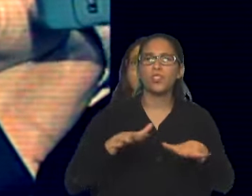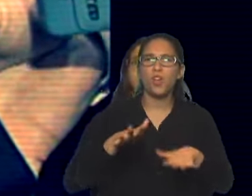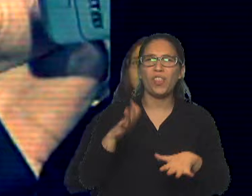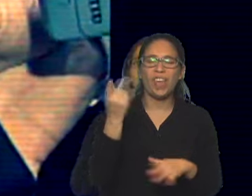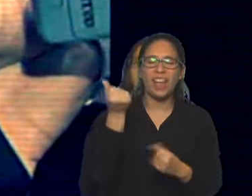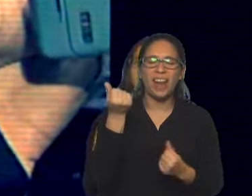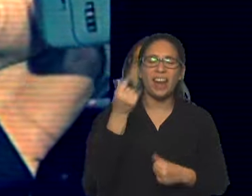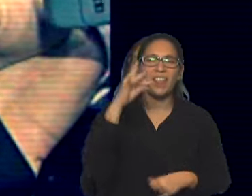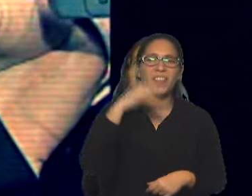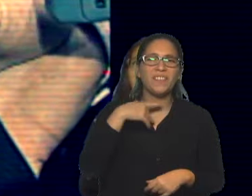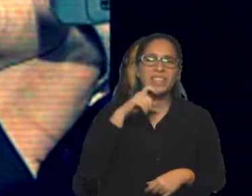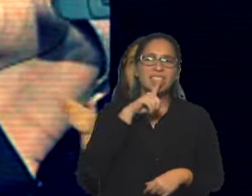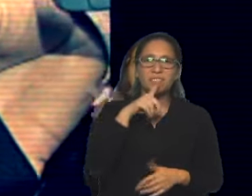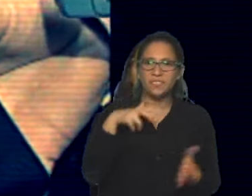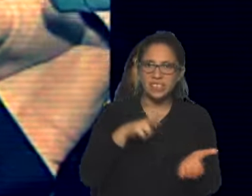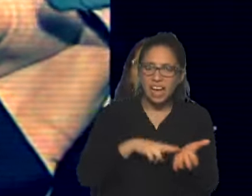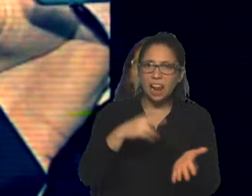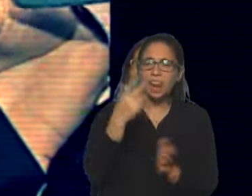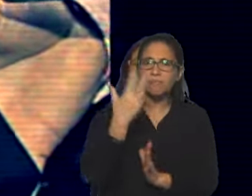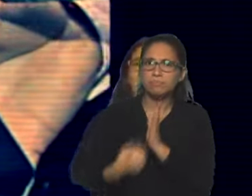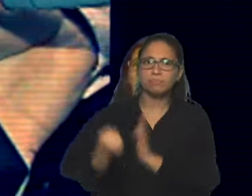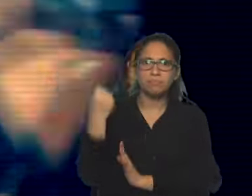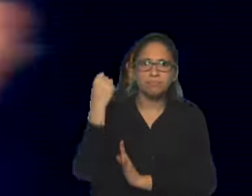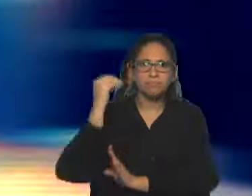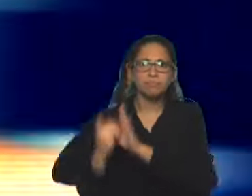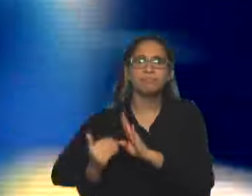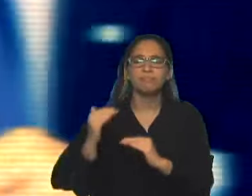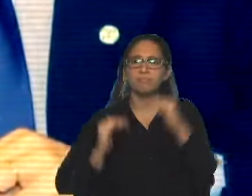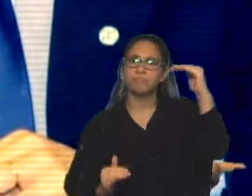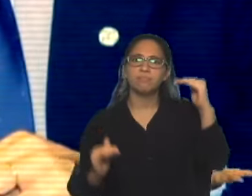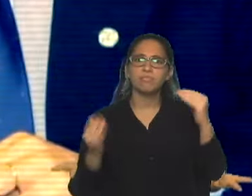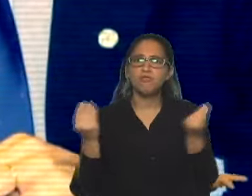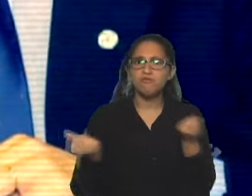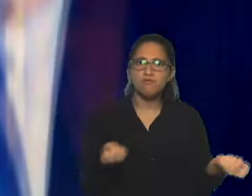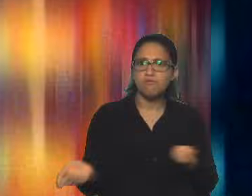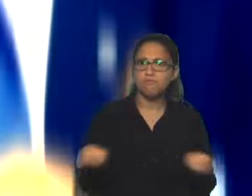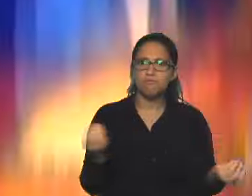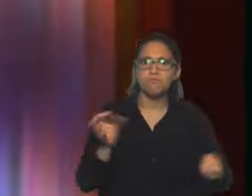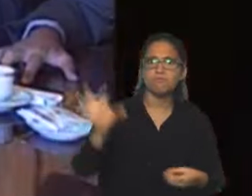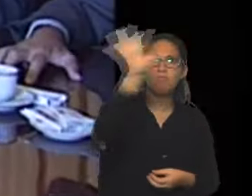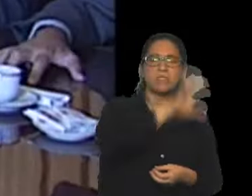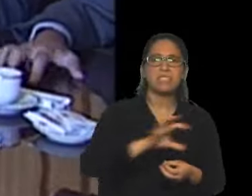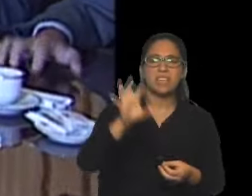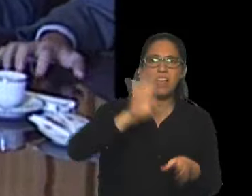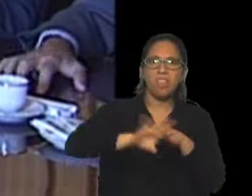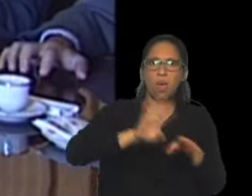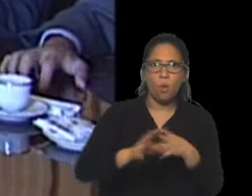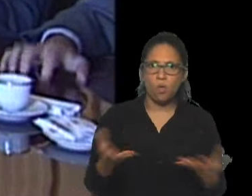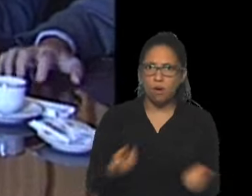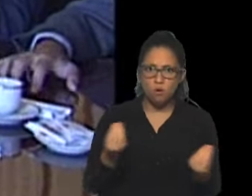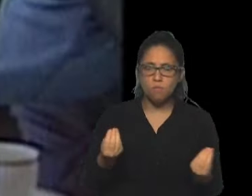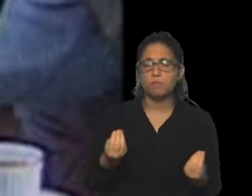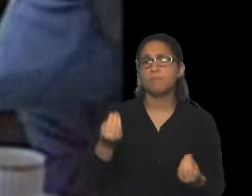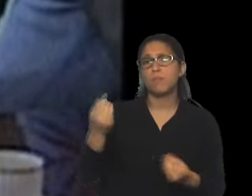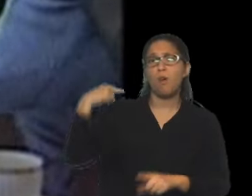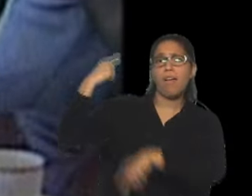general y en particular cómo manejar la situación del déficit de las provincias argentinas. La herencia de la